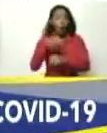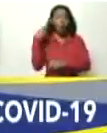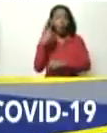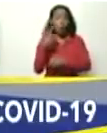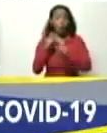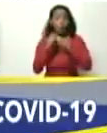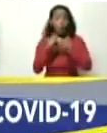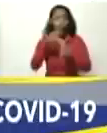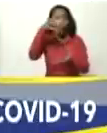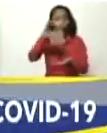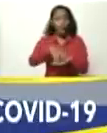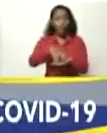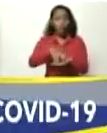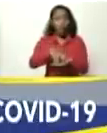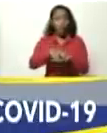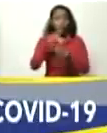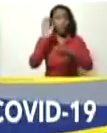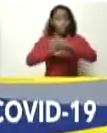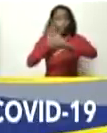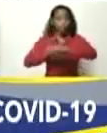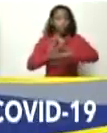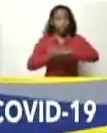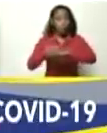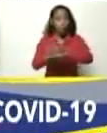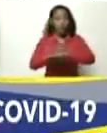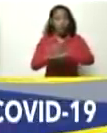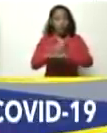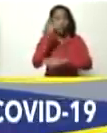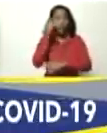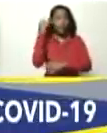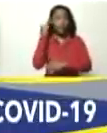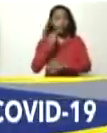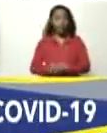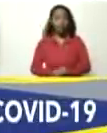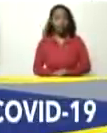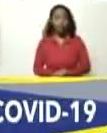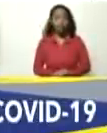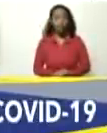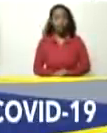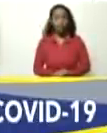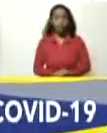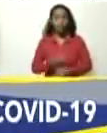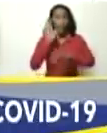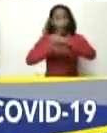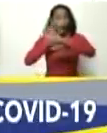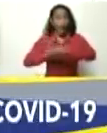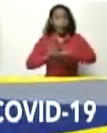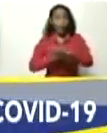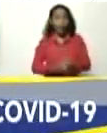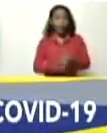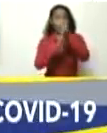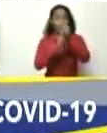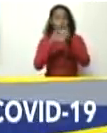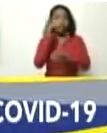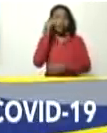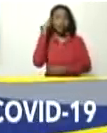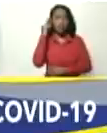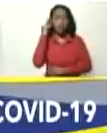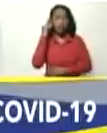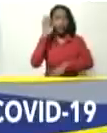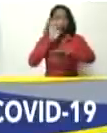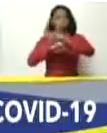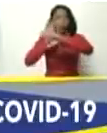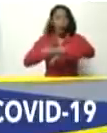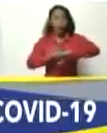siguientes estados. Alerta, gobernadores, gobernadora. Alerta, líderes, lideresa.